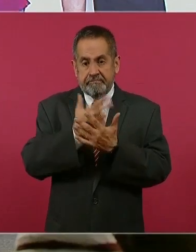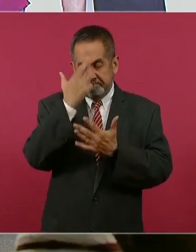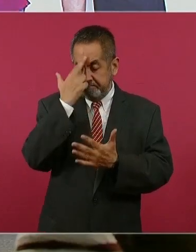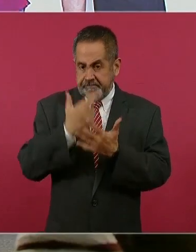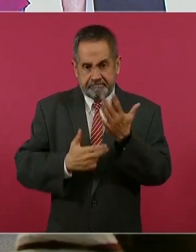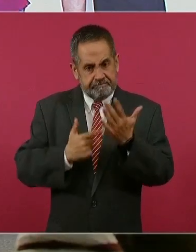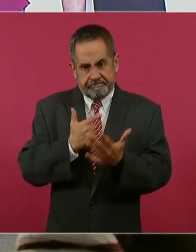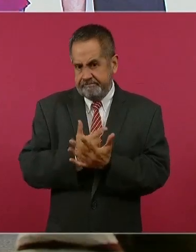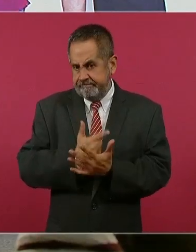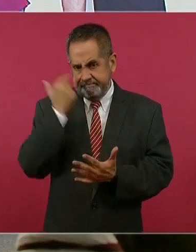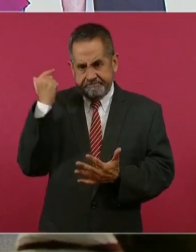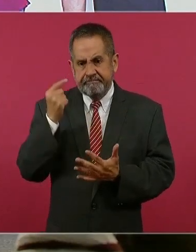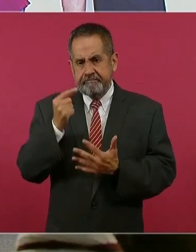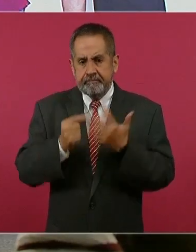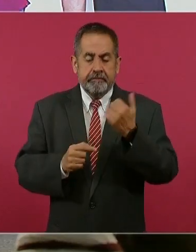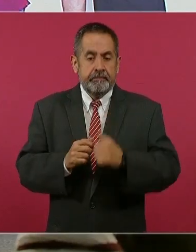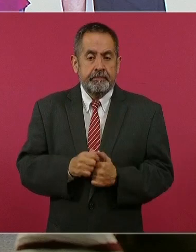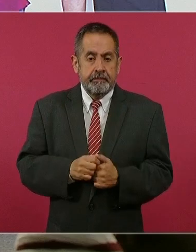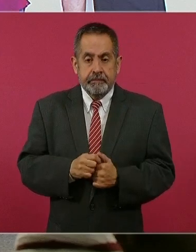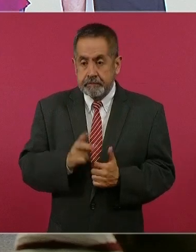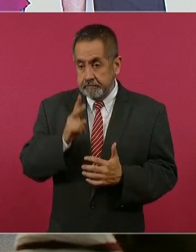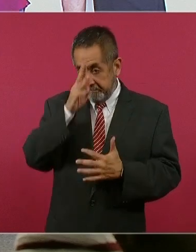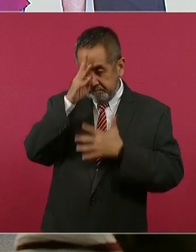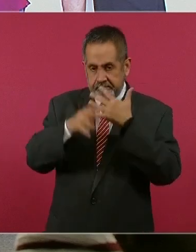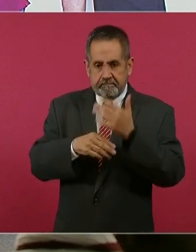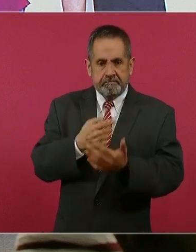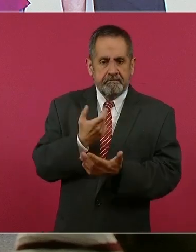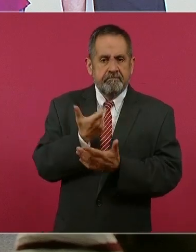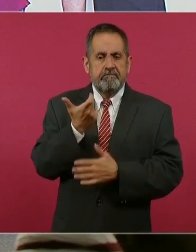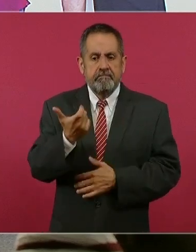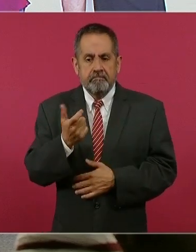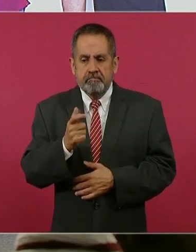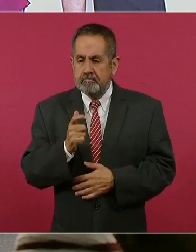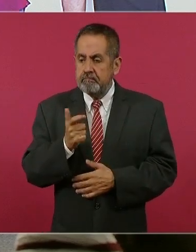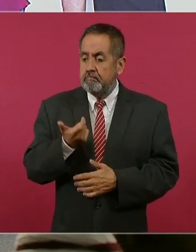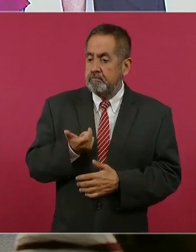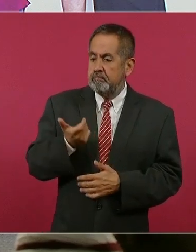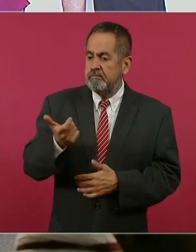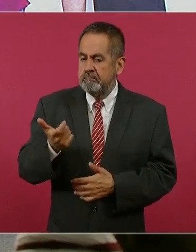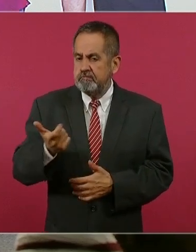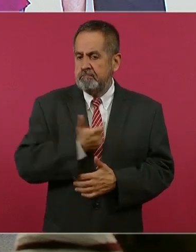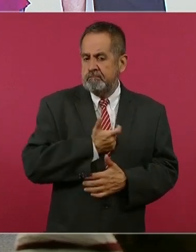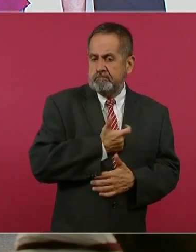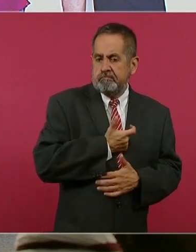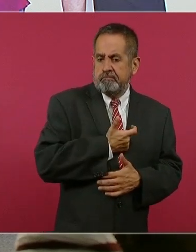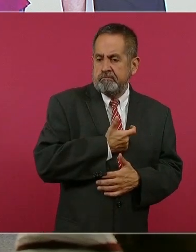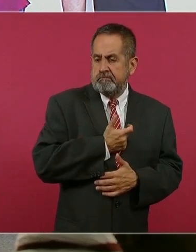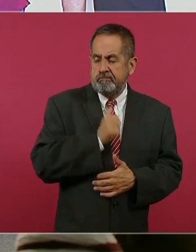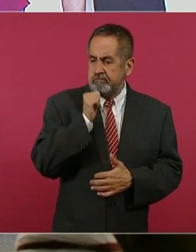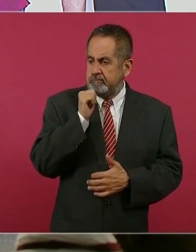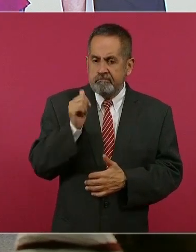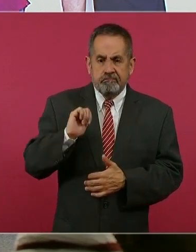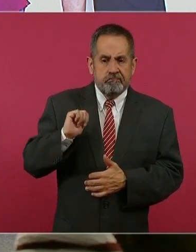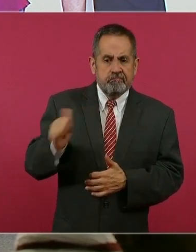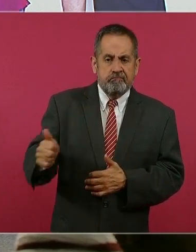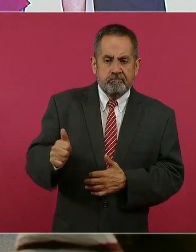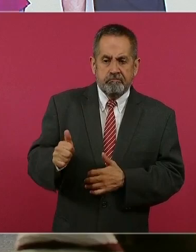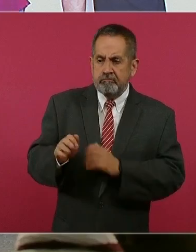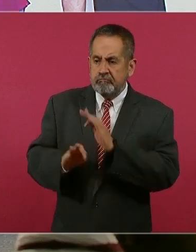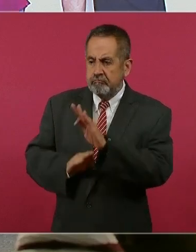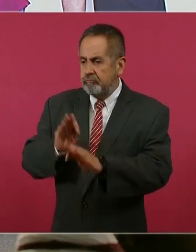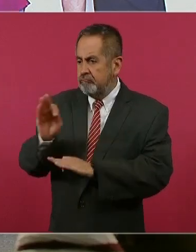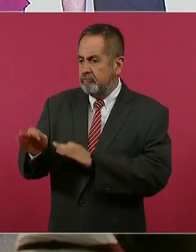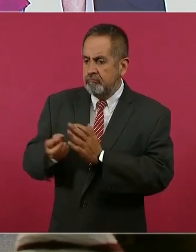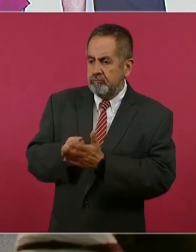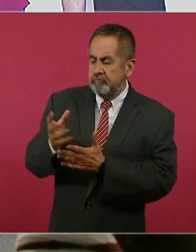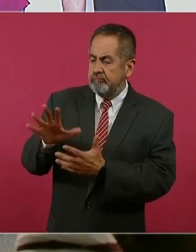muy alto impacto, violencia económica, en donde se depriva a las personas de la manutención o